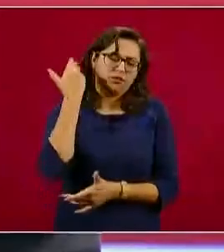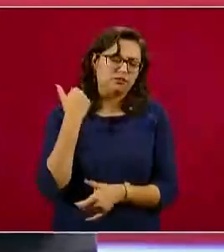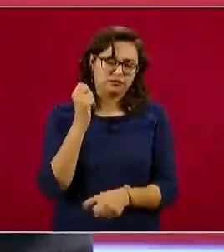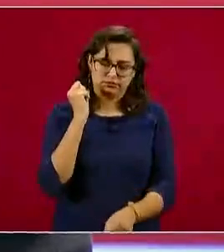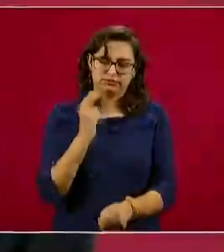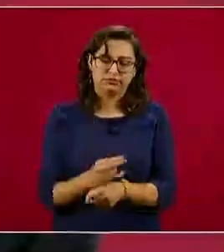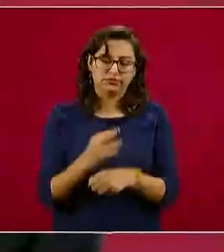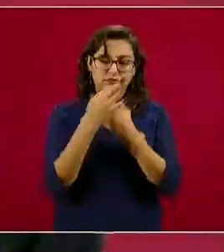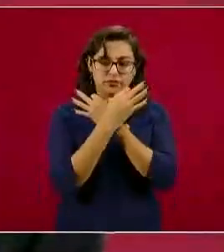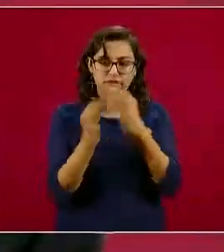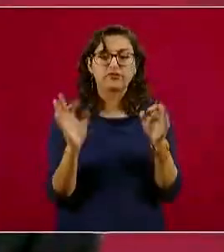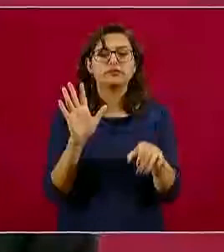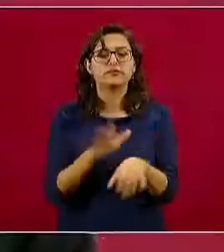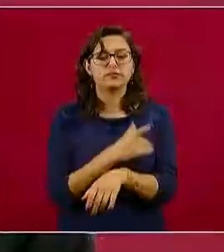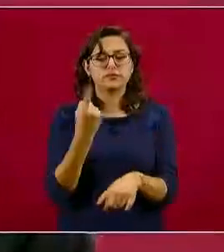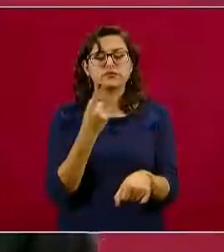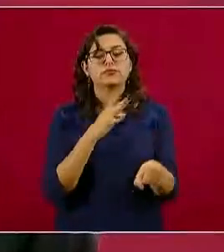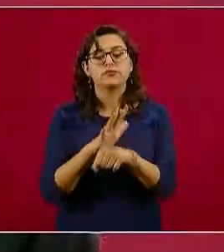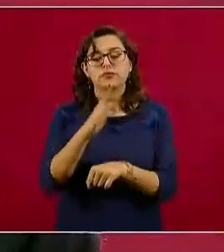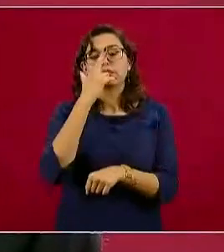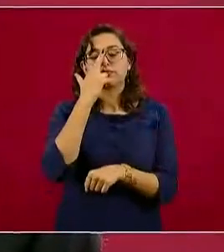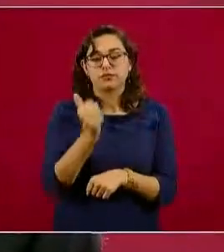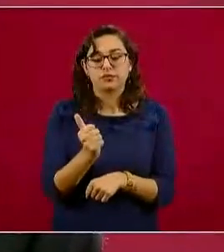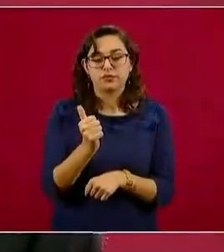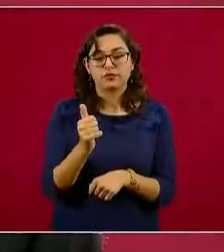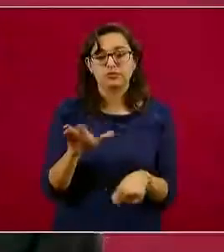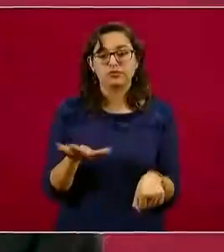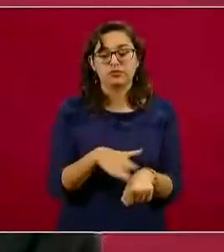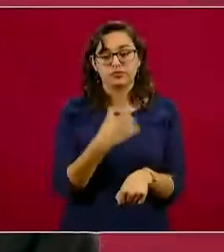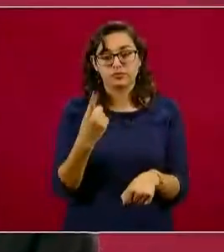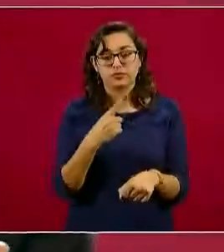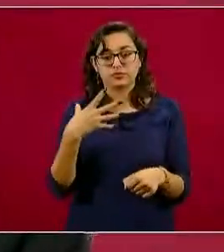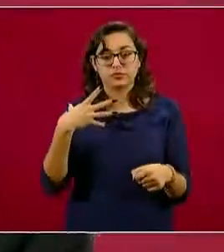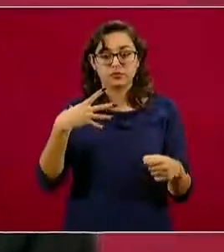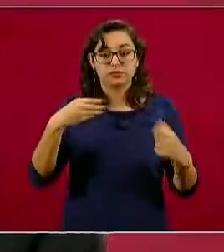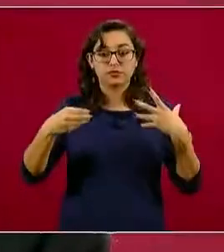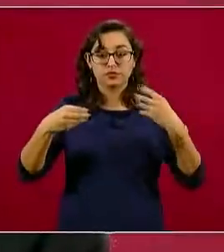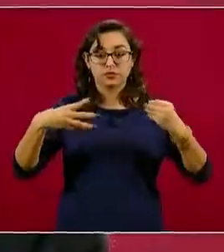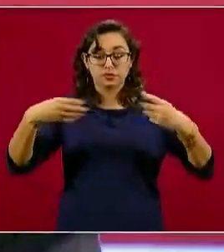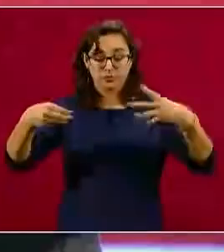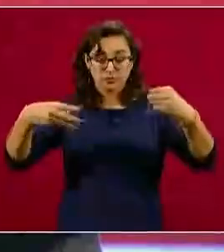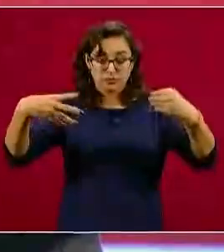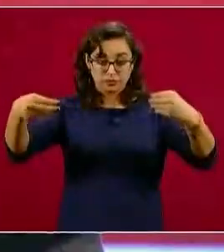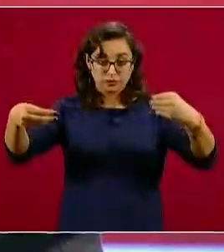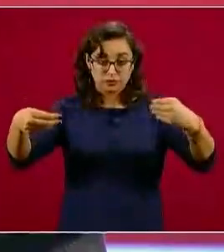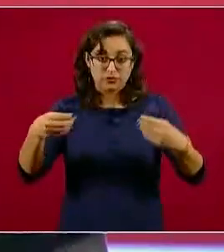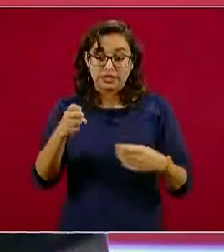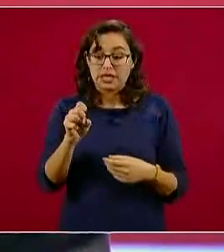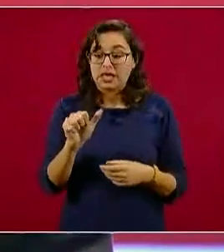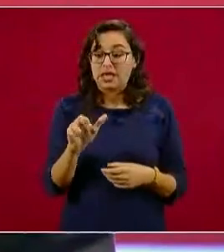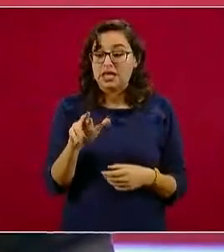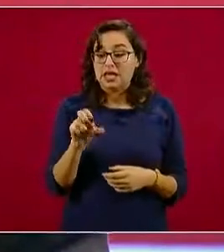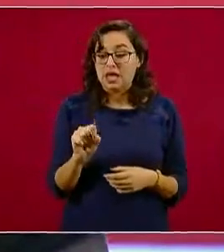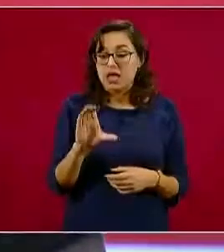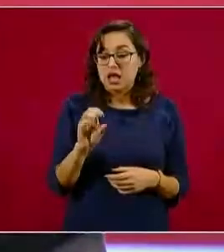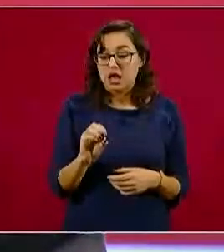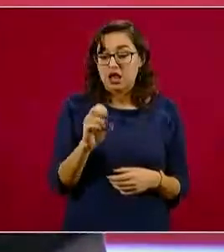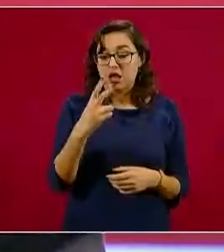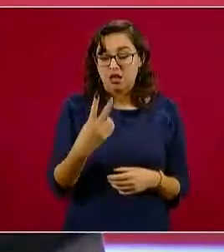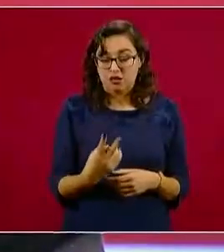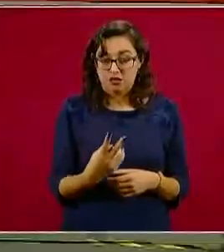casos. ¿Por qué razón? Por lo que hemos comentado, el mecanismo de transmisión y la presentación clínica del virus SARS-CoV-2, que